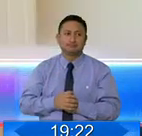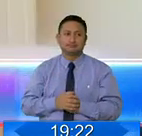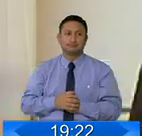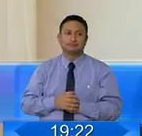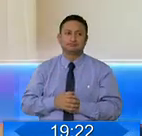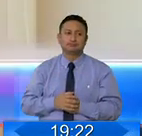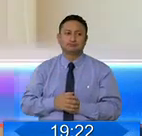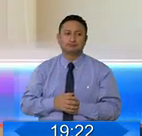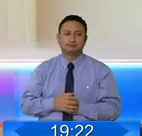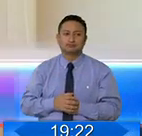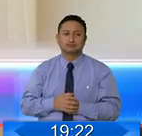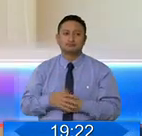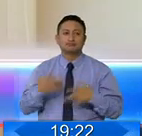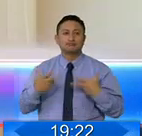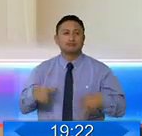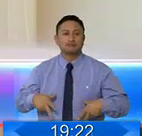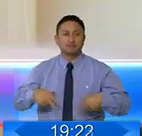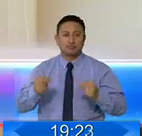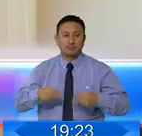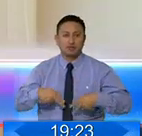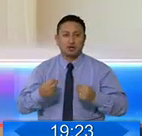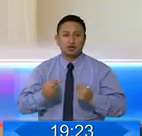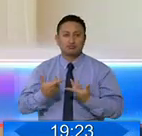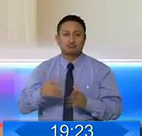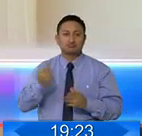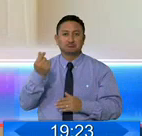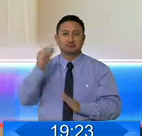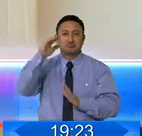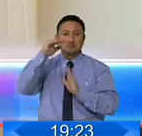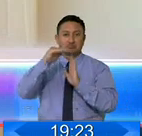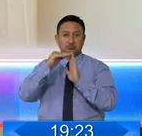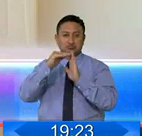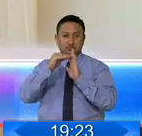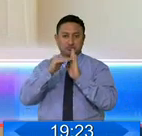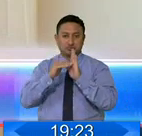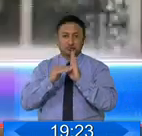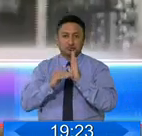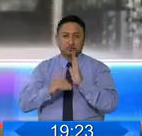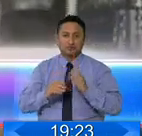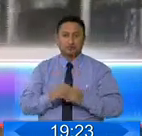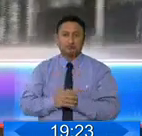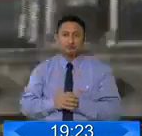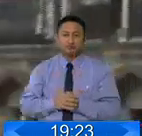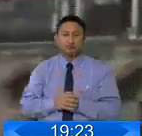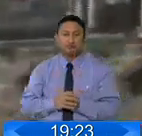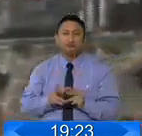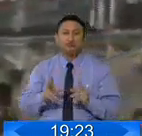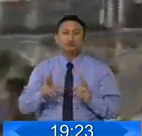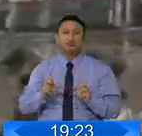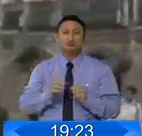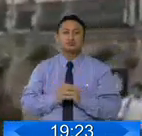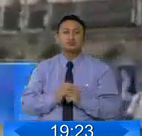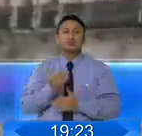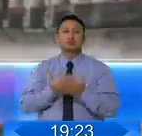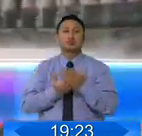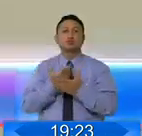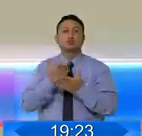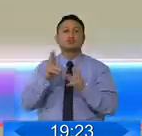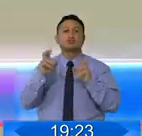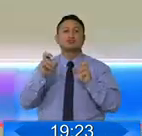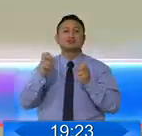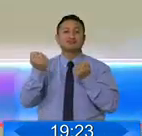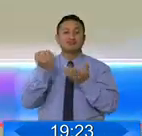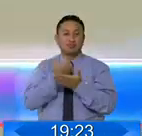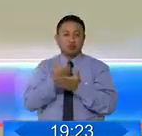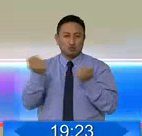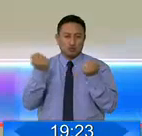Recortar el gasto corriente. Debería haber un muy fuerte recorte personal. sobre las medidas anunciadas por el gobierno.